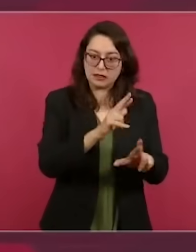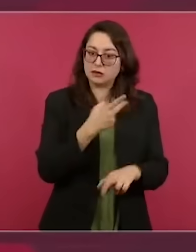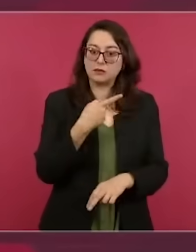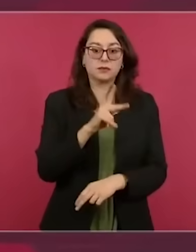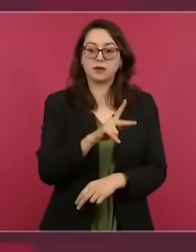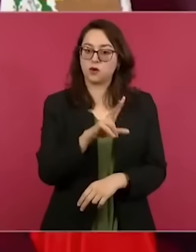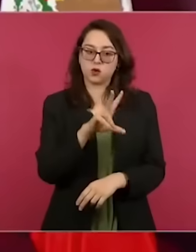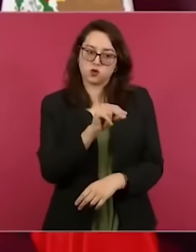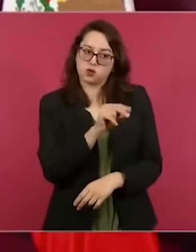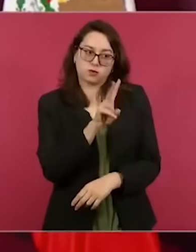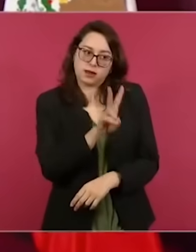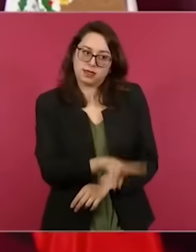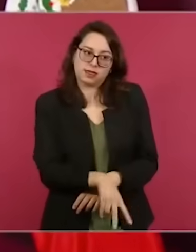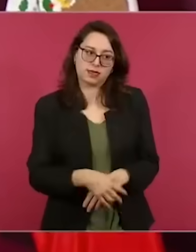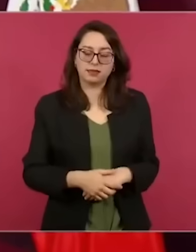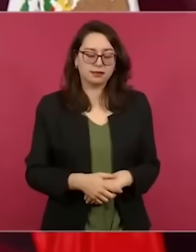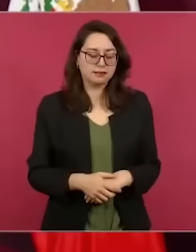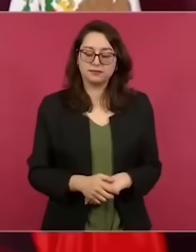exageró